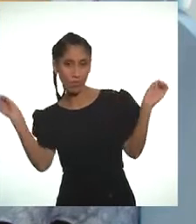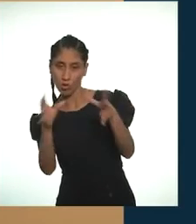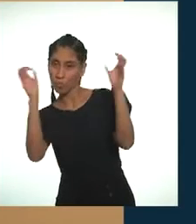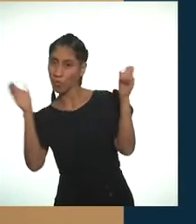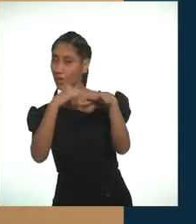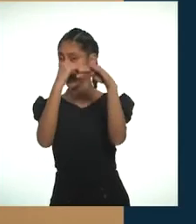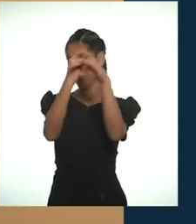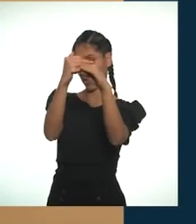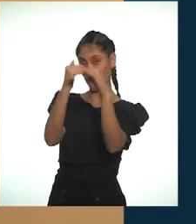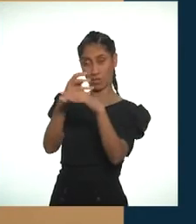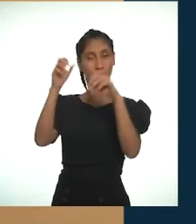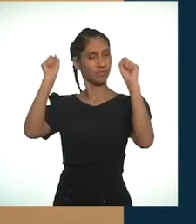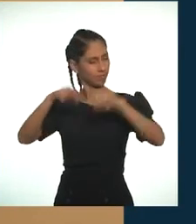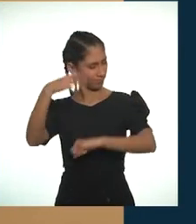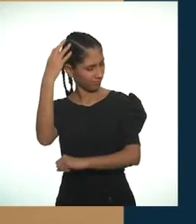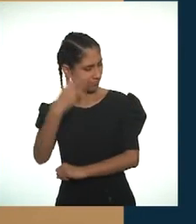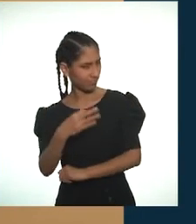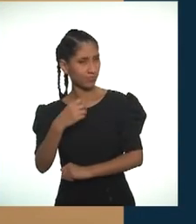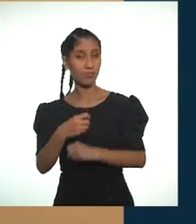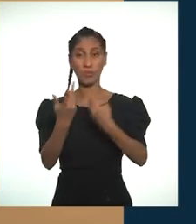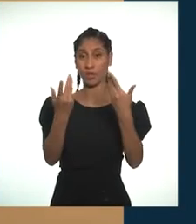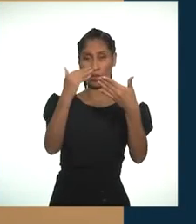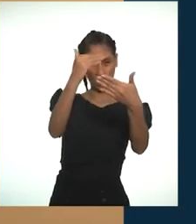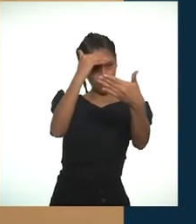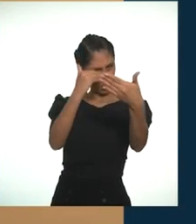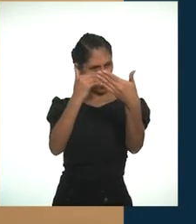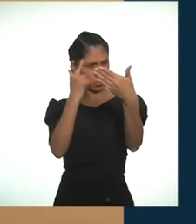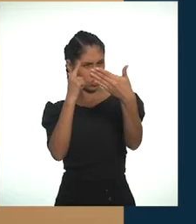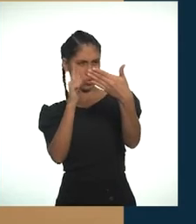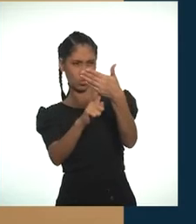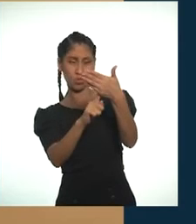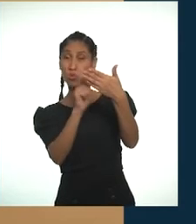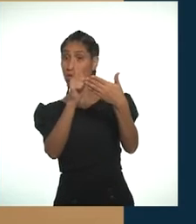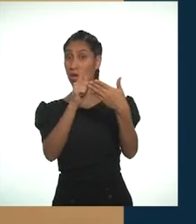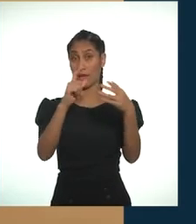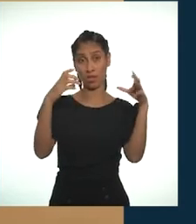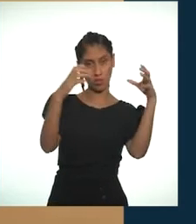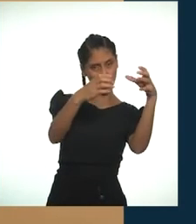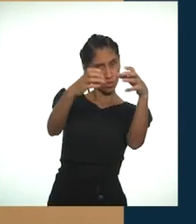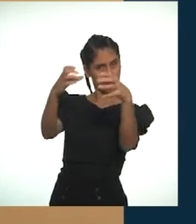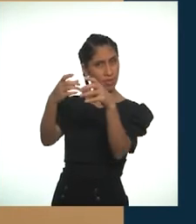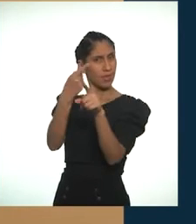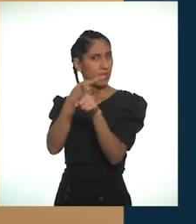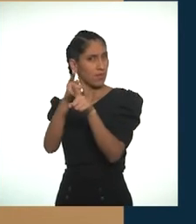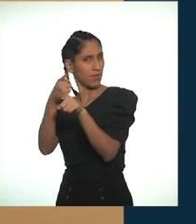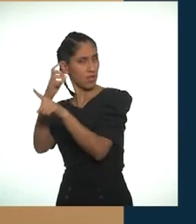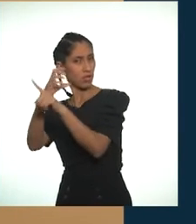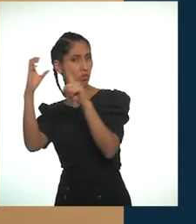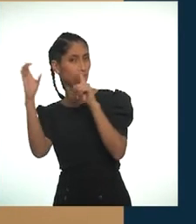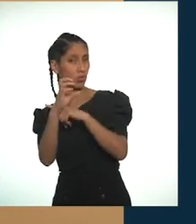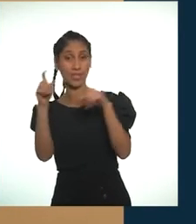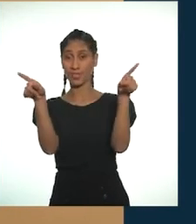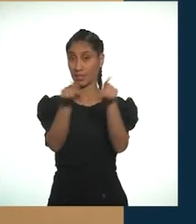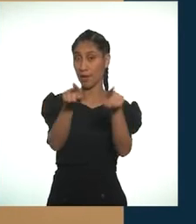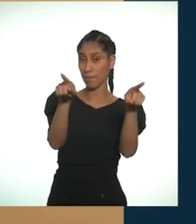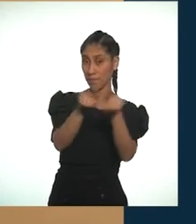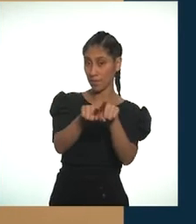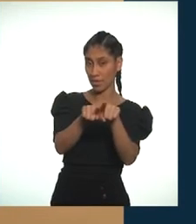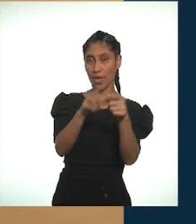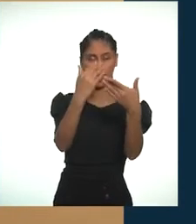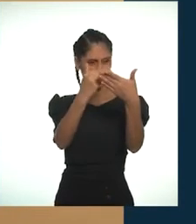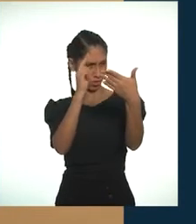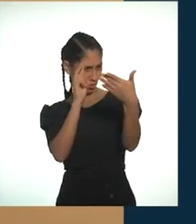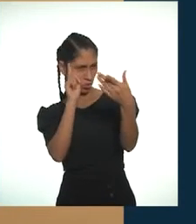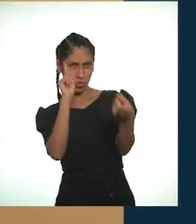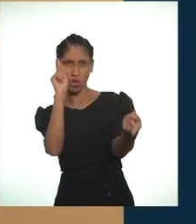igualdad. Muy cierto. Construir una ciudadanía intercultural también es uno de